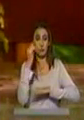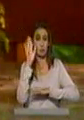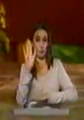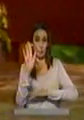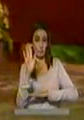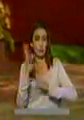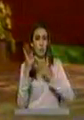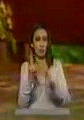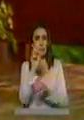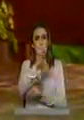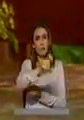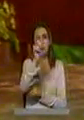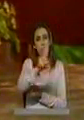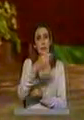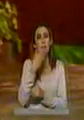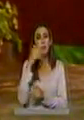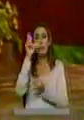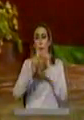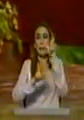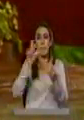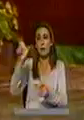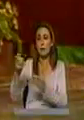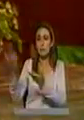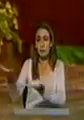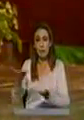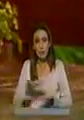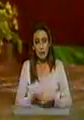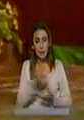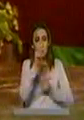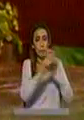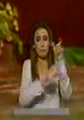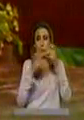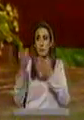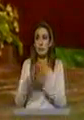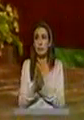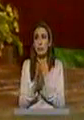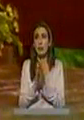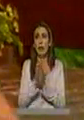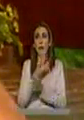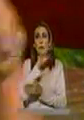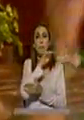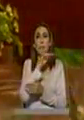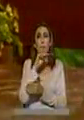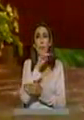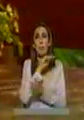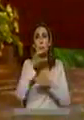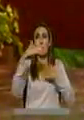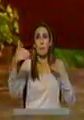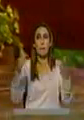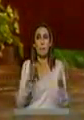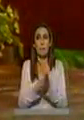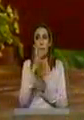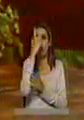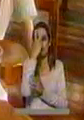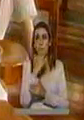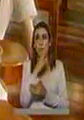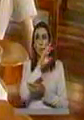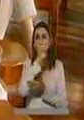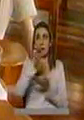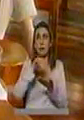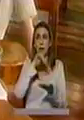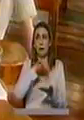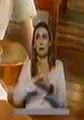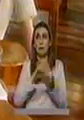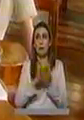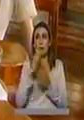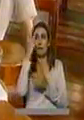necesidad imperiosa. Nuestra gente está ansiosa de clientes. Claro. Nosotros, Manta, tiene la mejor plaza hotelera pues de Manabí. Manta tiene